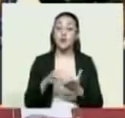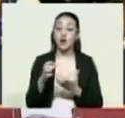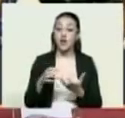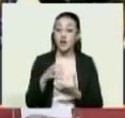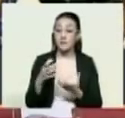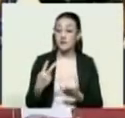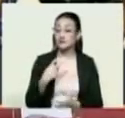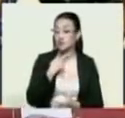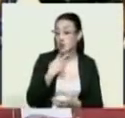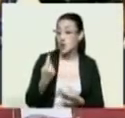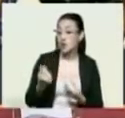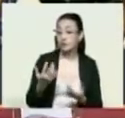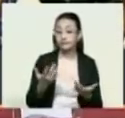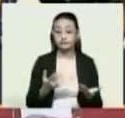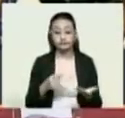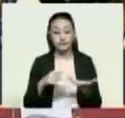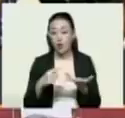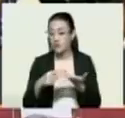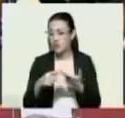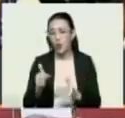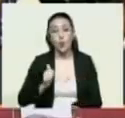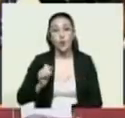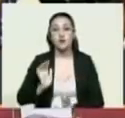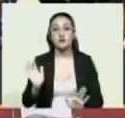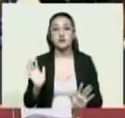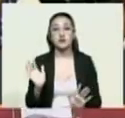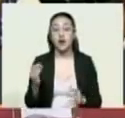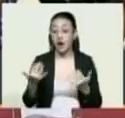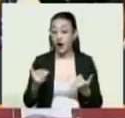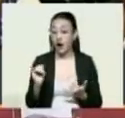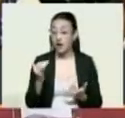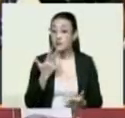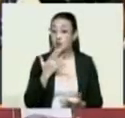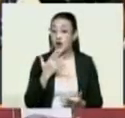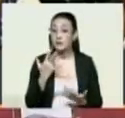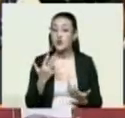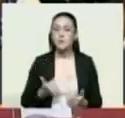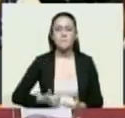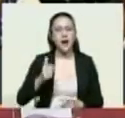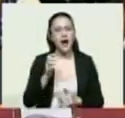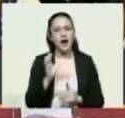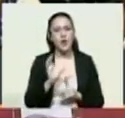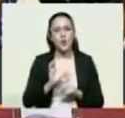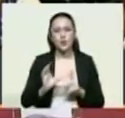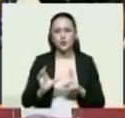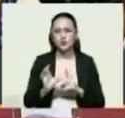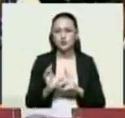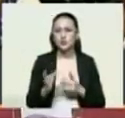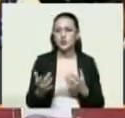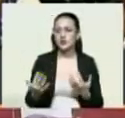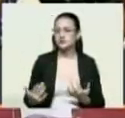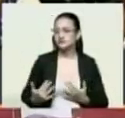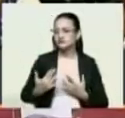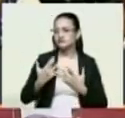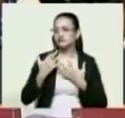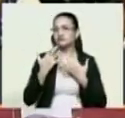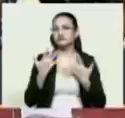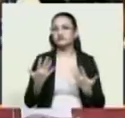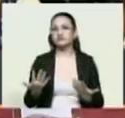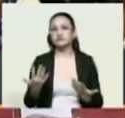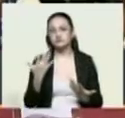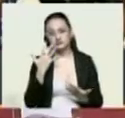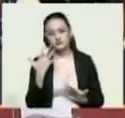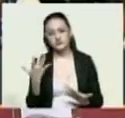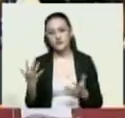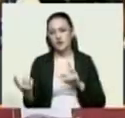materiales, este o este, se nos presentan, es cuando más encontramos inspiración en nuestra cultura,